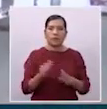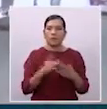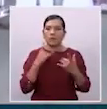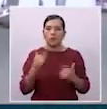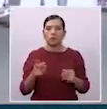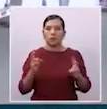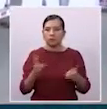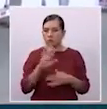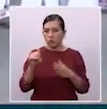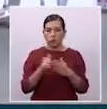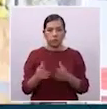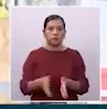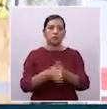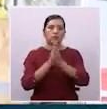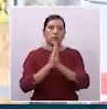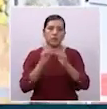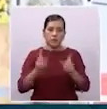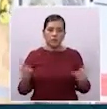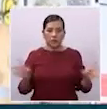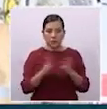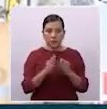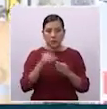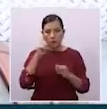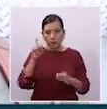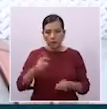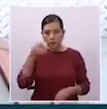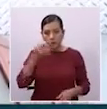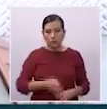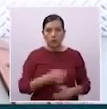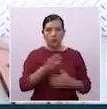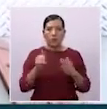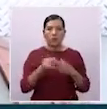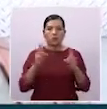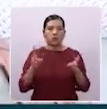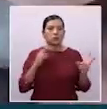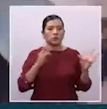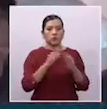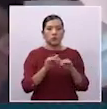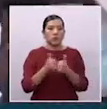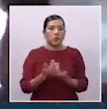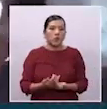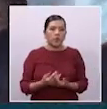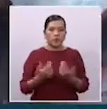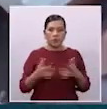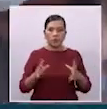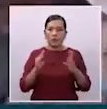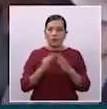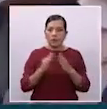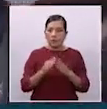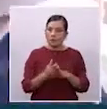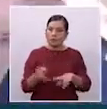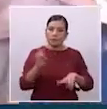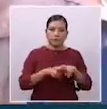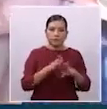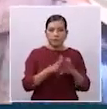adelantó que solicitarán en audiencia que se confirme el rechazo de los incidentes de excepción y se amplíen